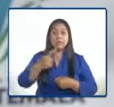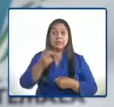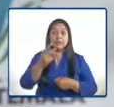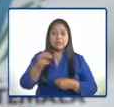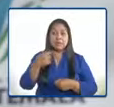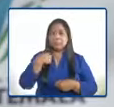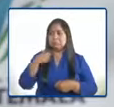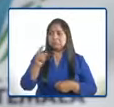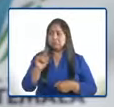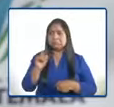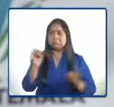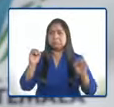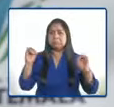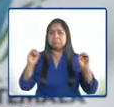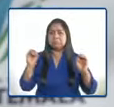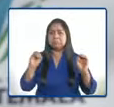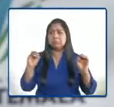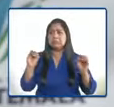hemos tenido